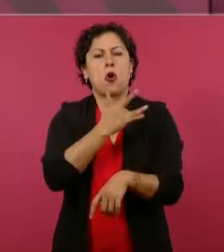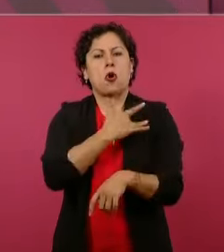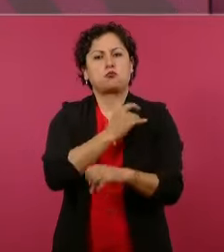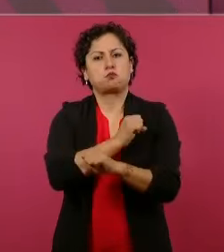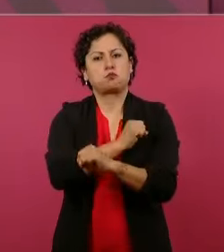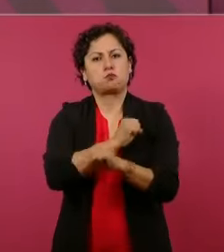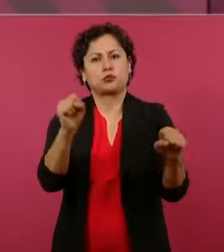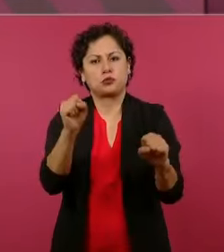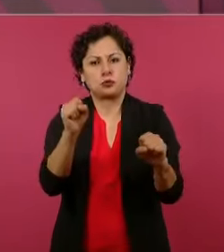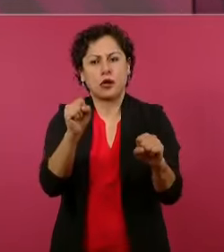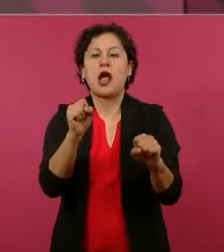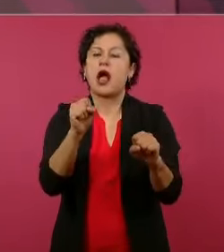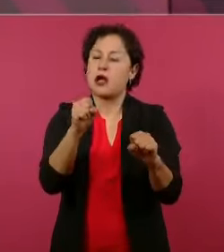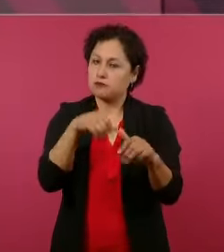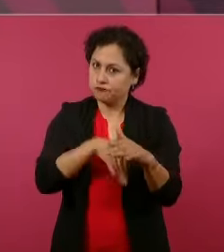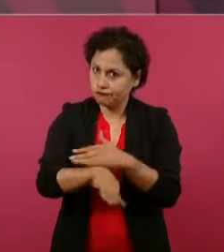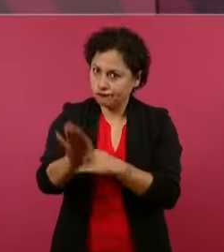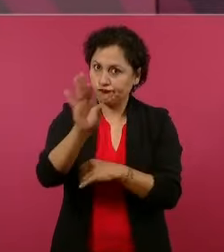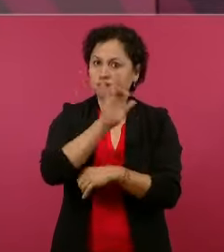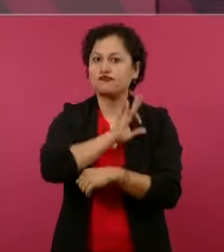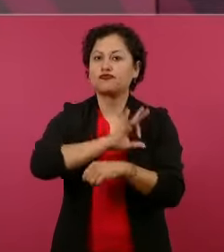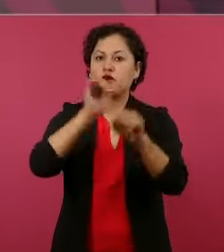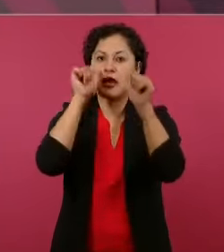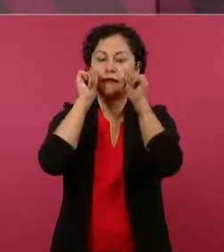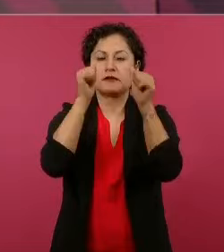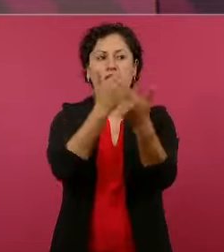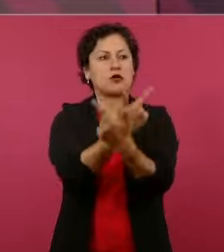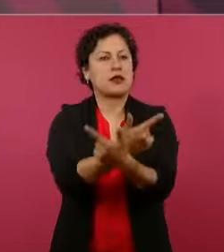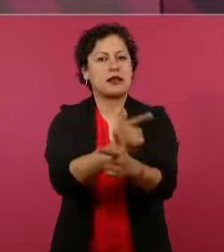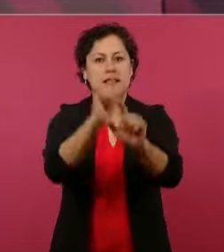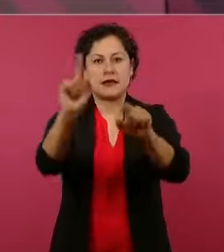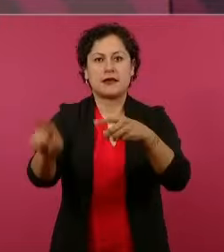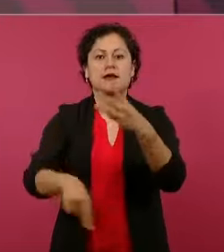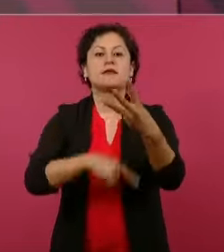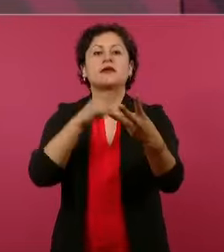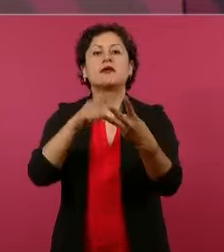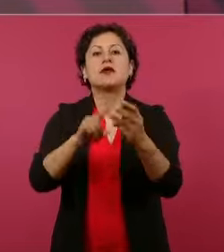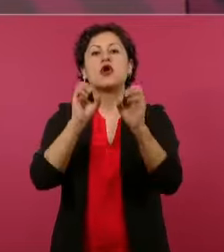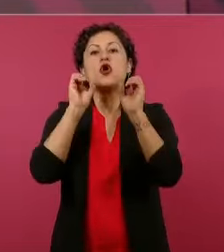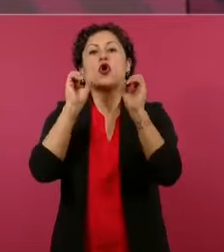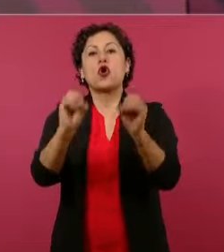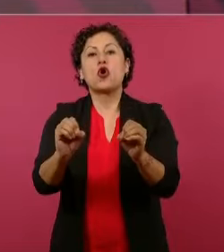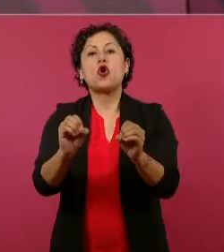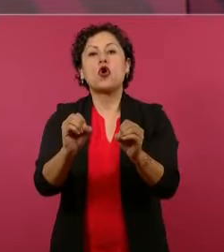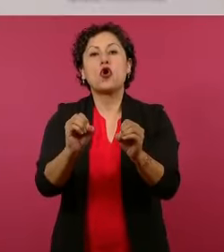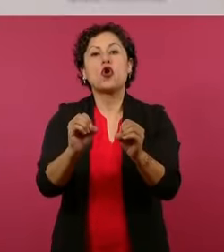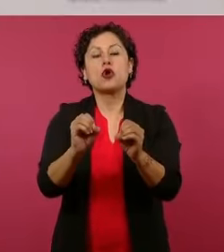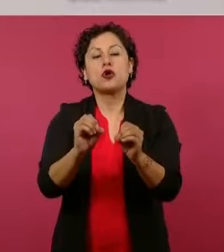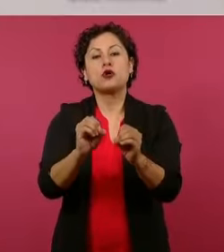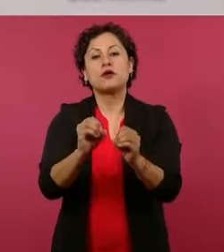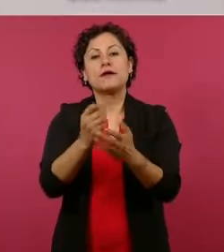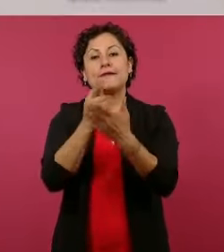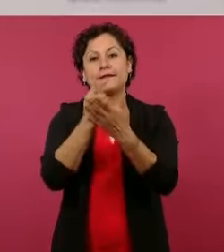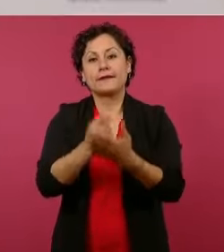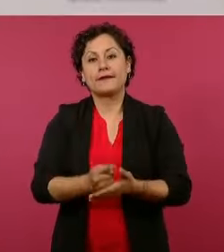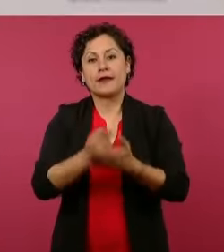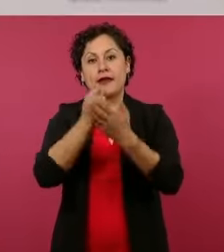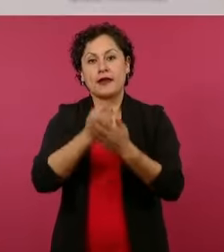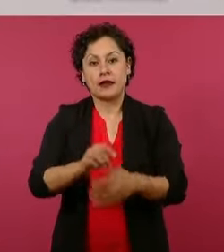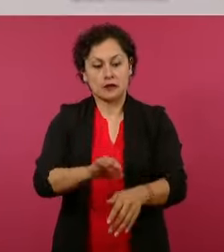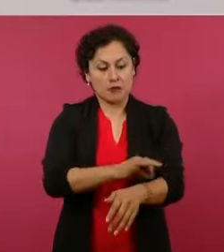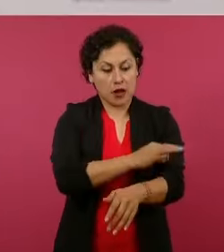infartos cuando se trate hemodiálisis Ah y